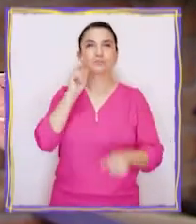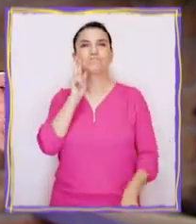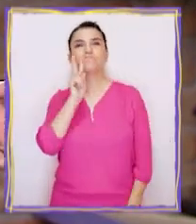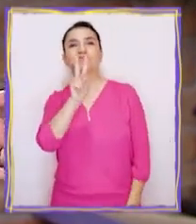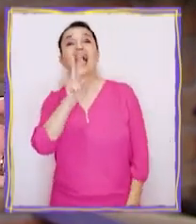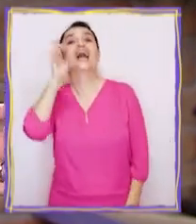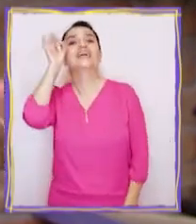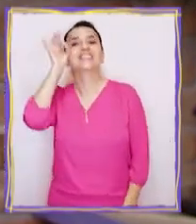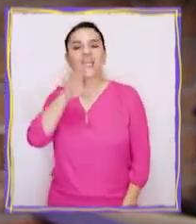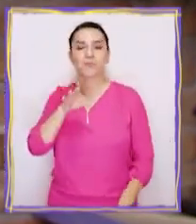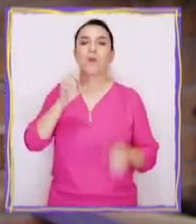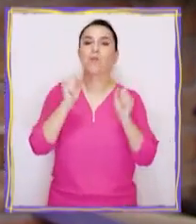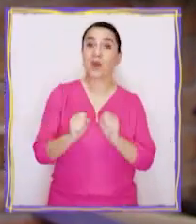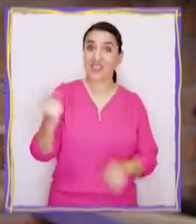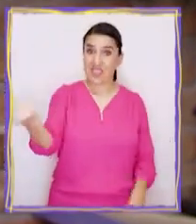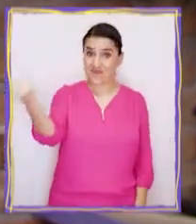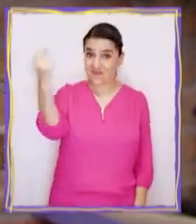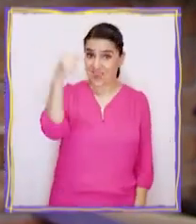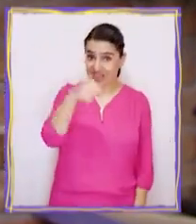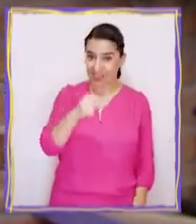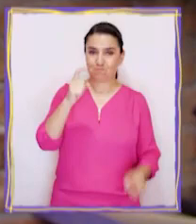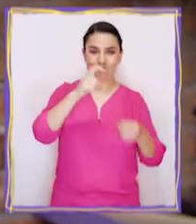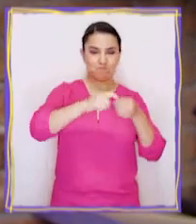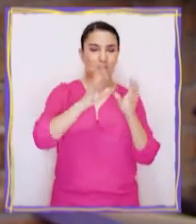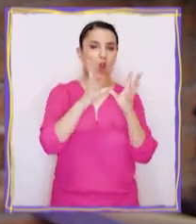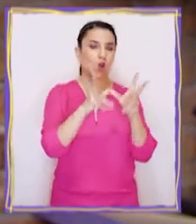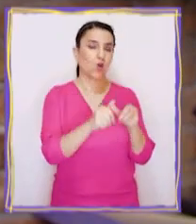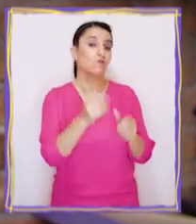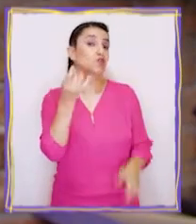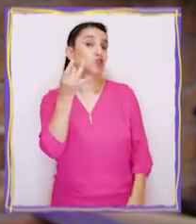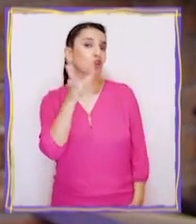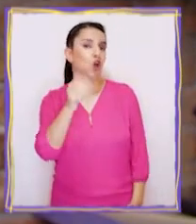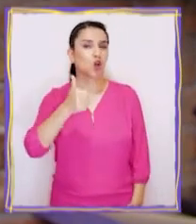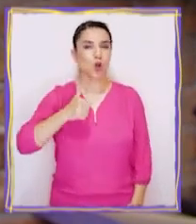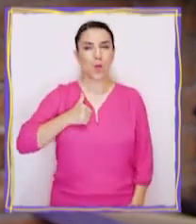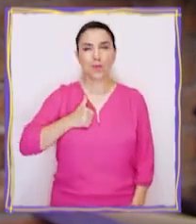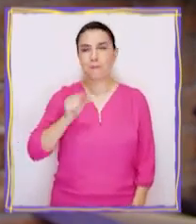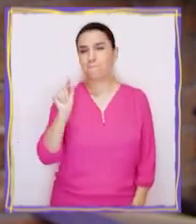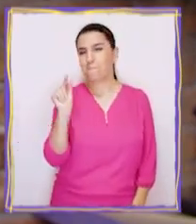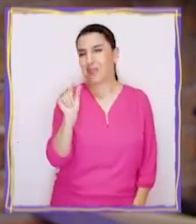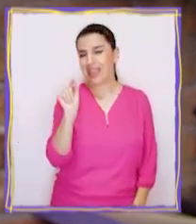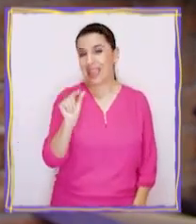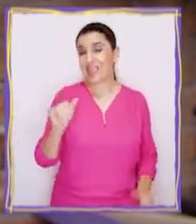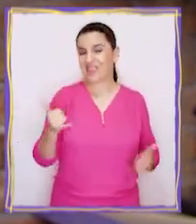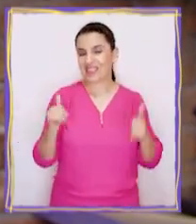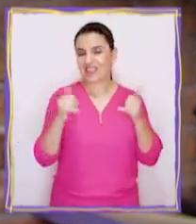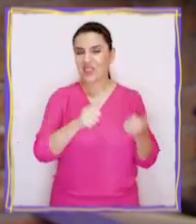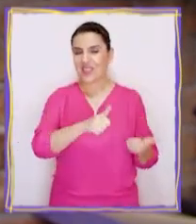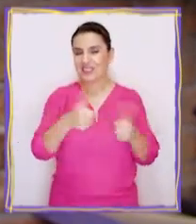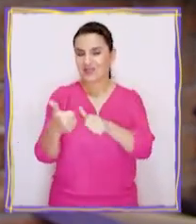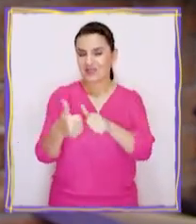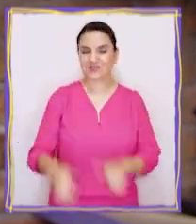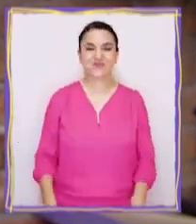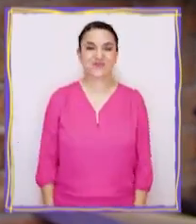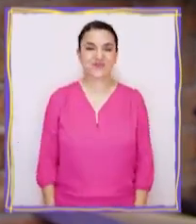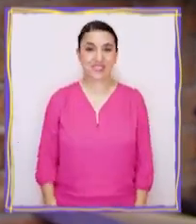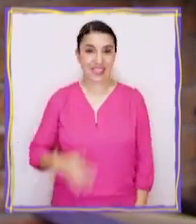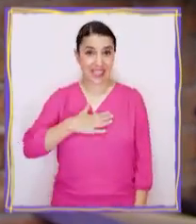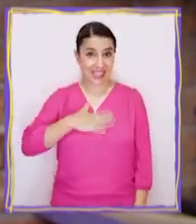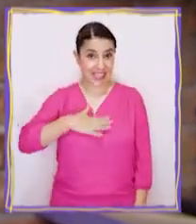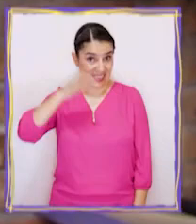que las personas sepan que pueden venir a mi club. Solo deben cumplir con un pequeño y entretenido